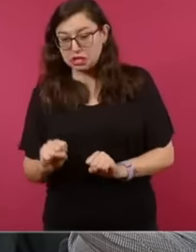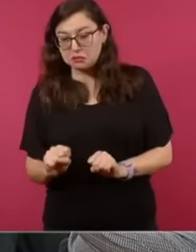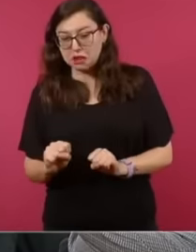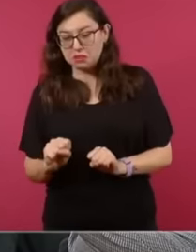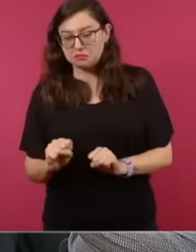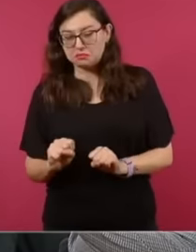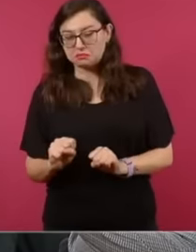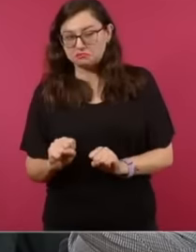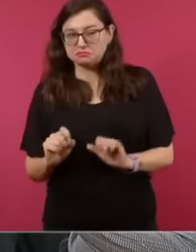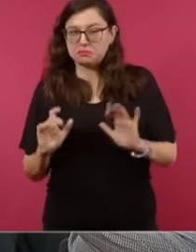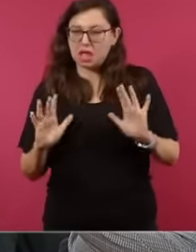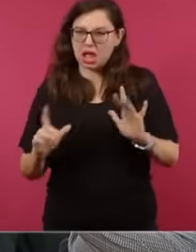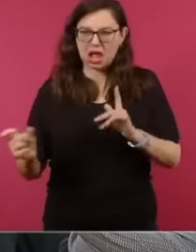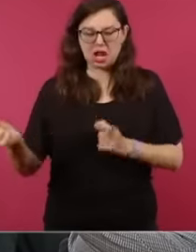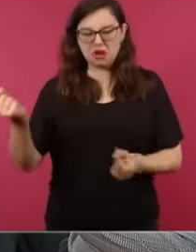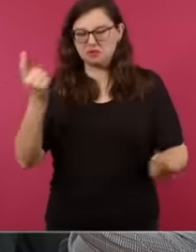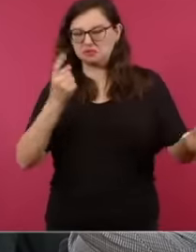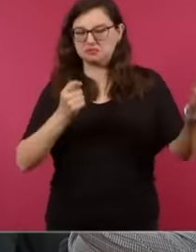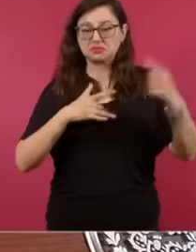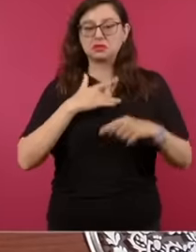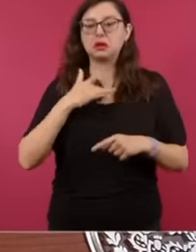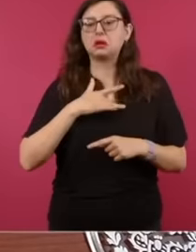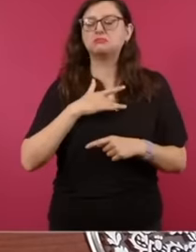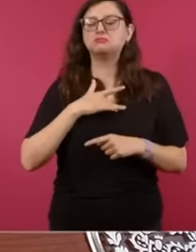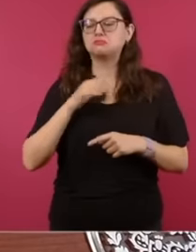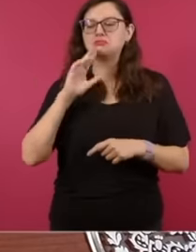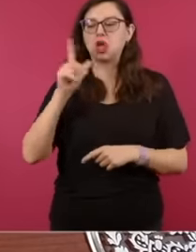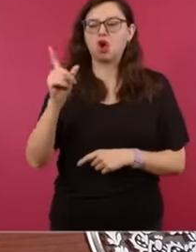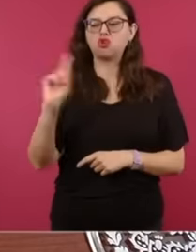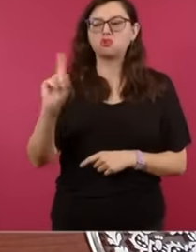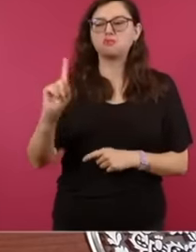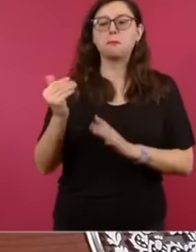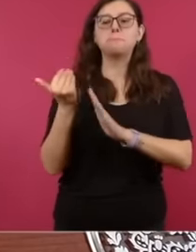aunque yo no comparto eso, pero hay quienes dicen el menos malo.